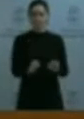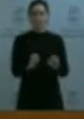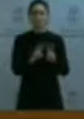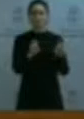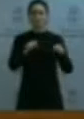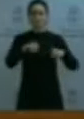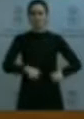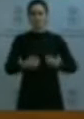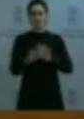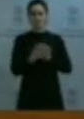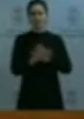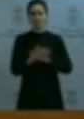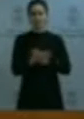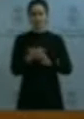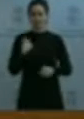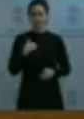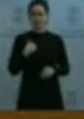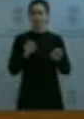legal,